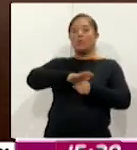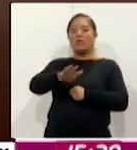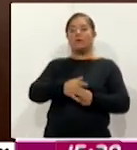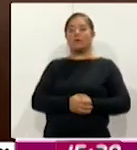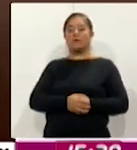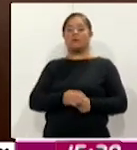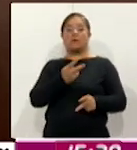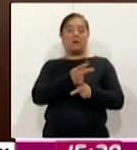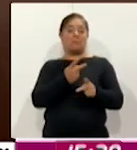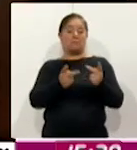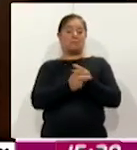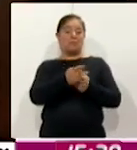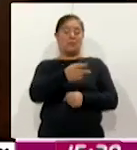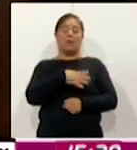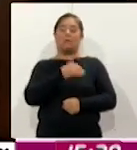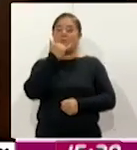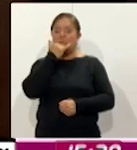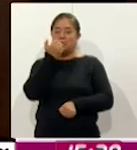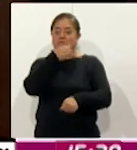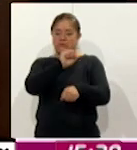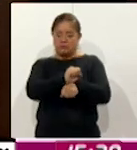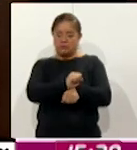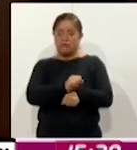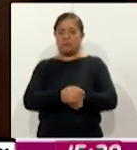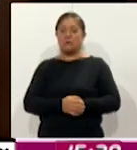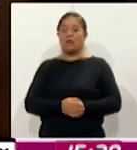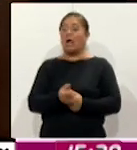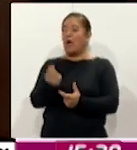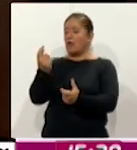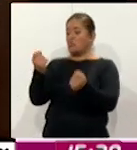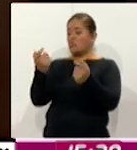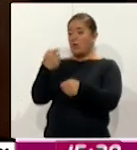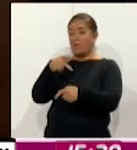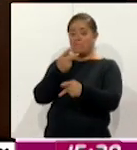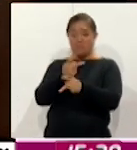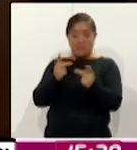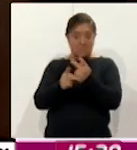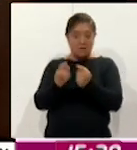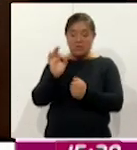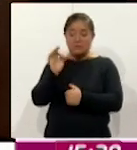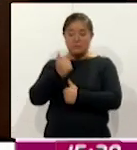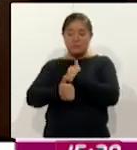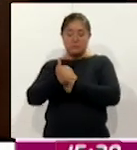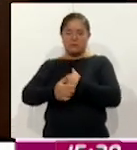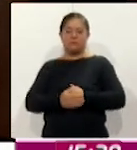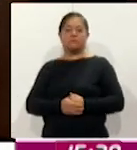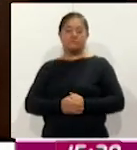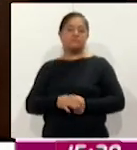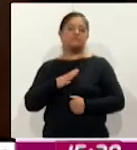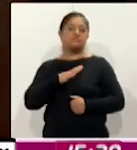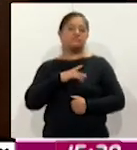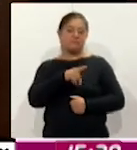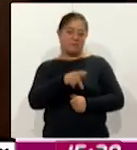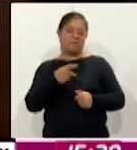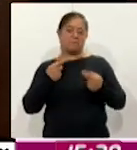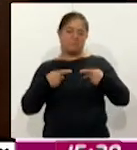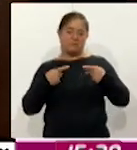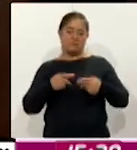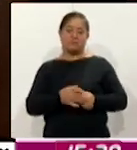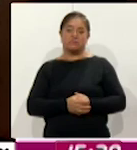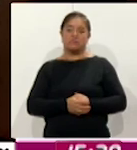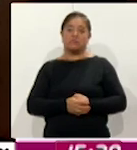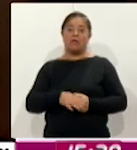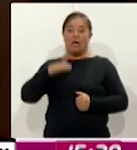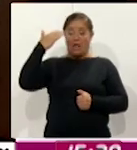terminado la secundaria, a lo mejor alguien ha terminado la prepa, quizás una carrera. había una persona que ya estaba, era una